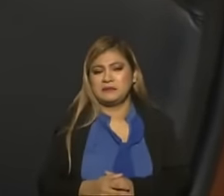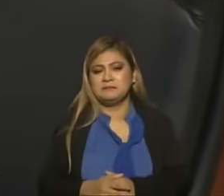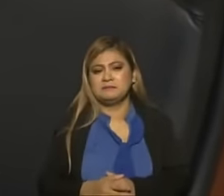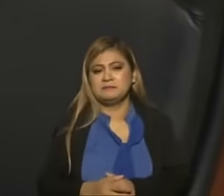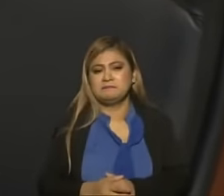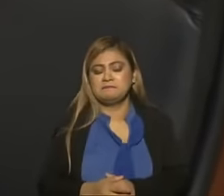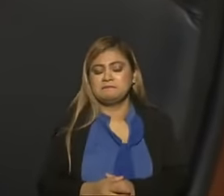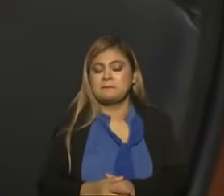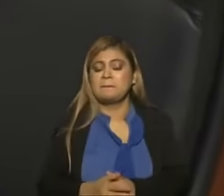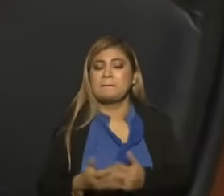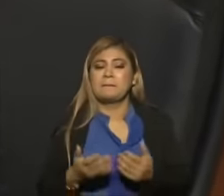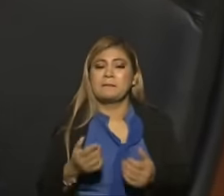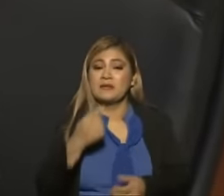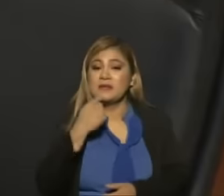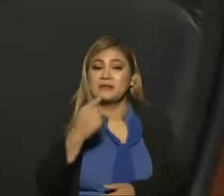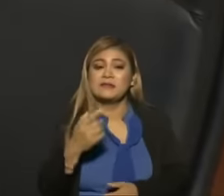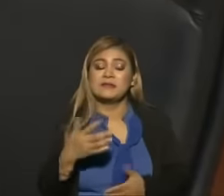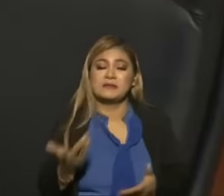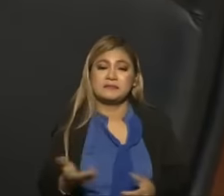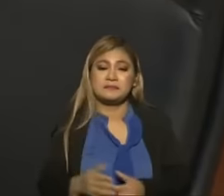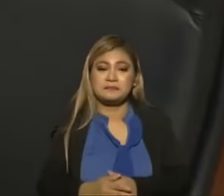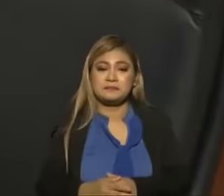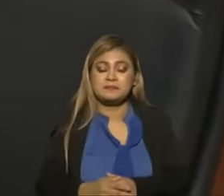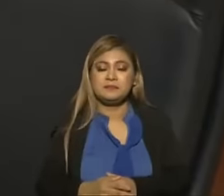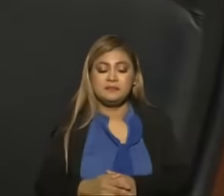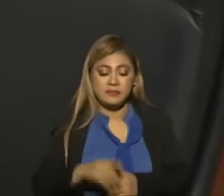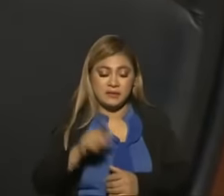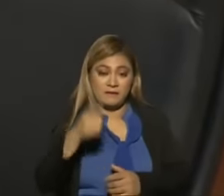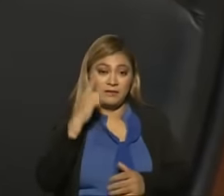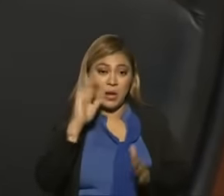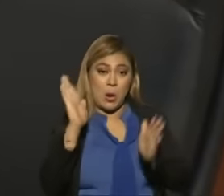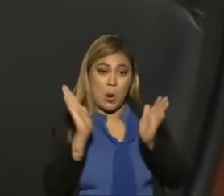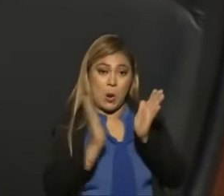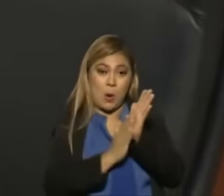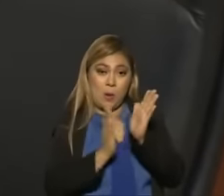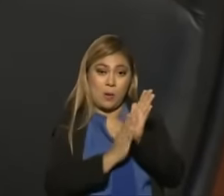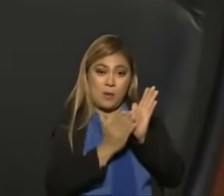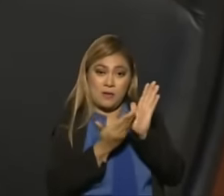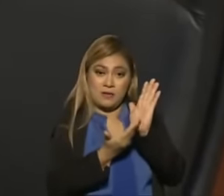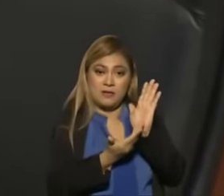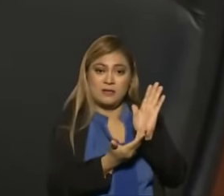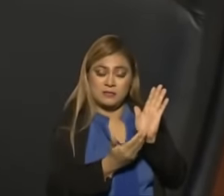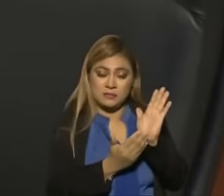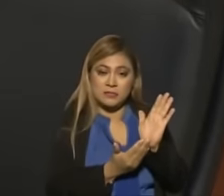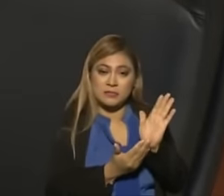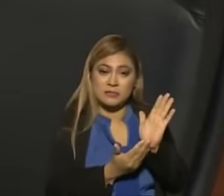Entonces, hubiese sido mejor que este contrato